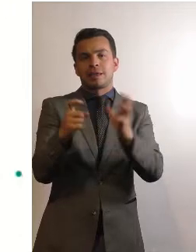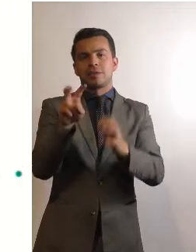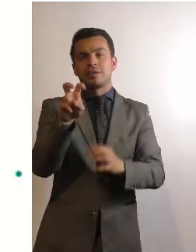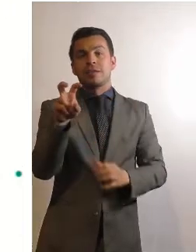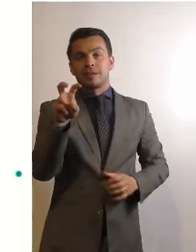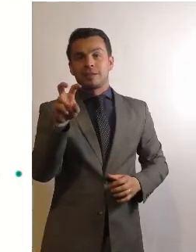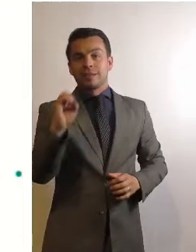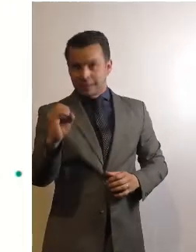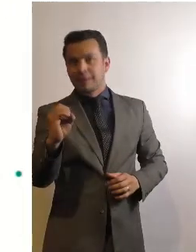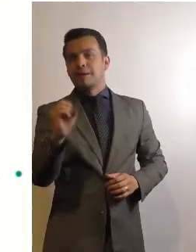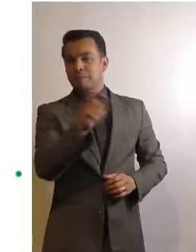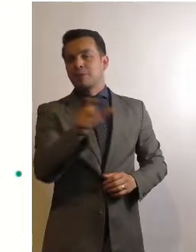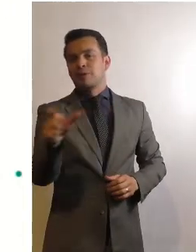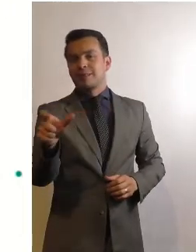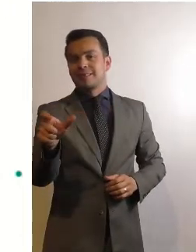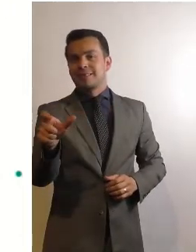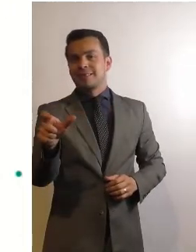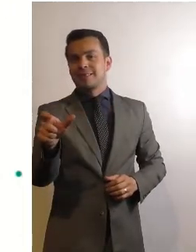recaudado